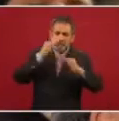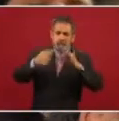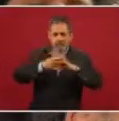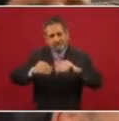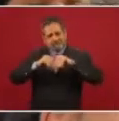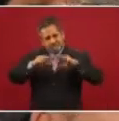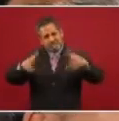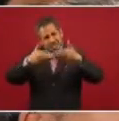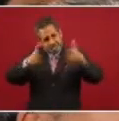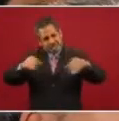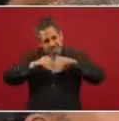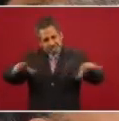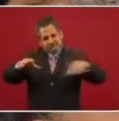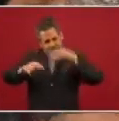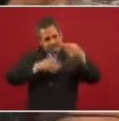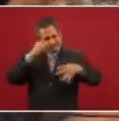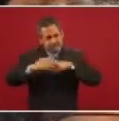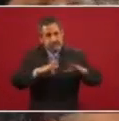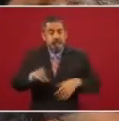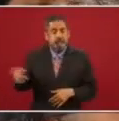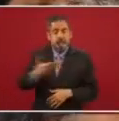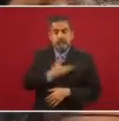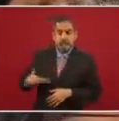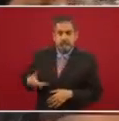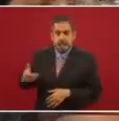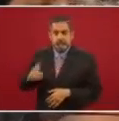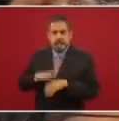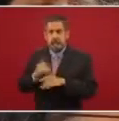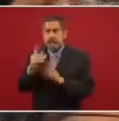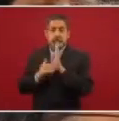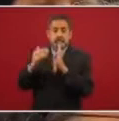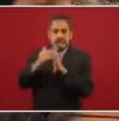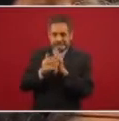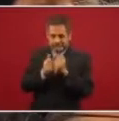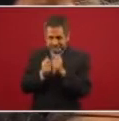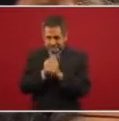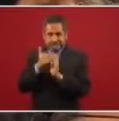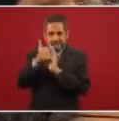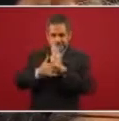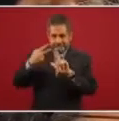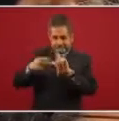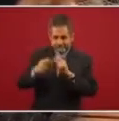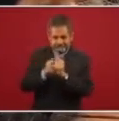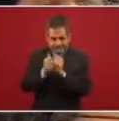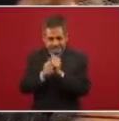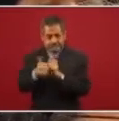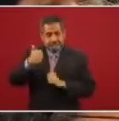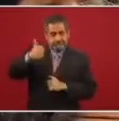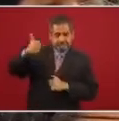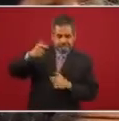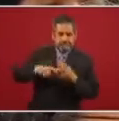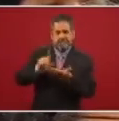amplia si bien el presidente tiene un más de un millón de seguidores en youtube si bien las redes